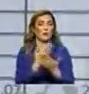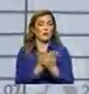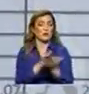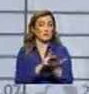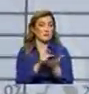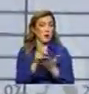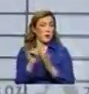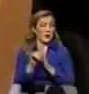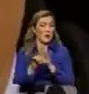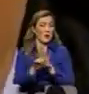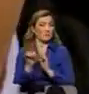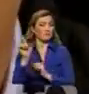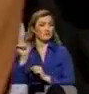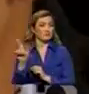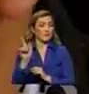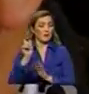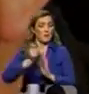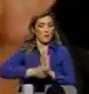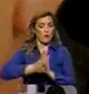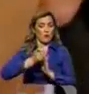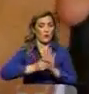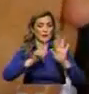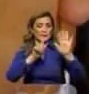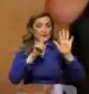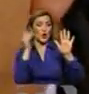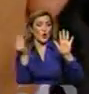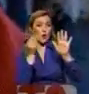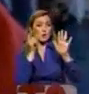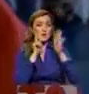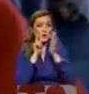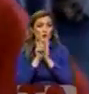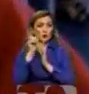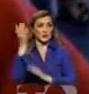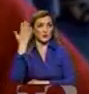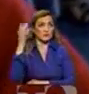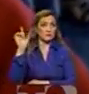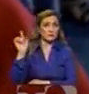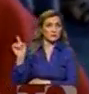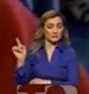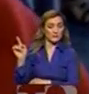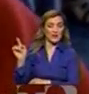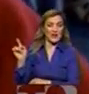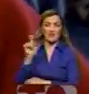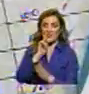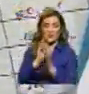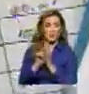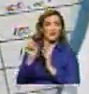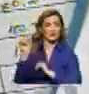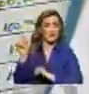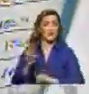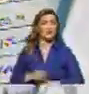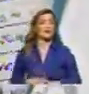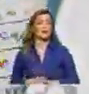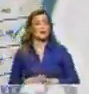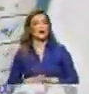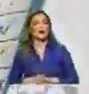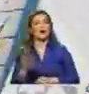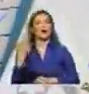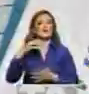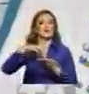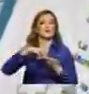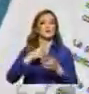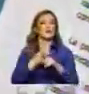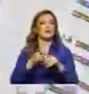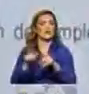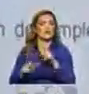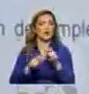cobros irregulares, el abogado de los 6 jóvenes que denunciaron al alcalde de Cayambe, Guillermo Churuchumbi, y a otros funcionarios,